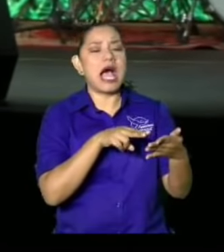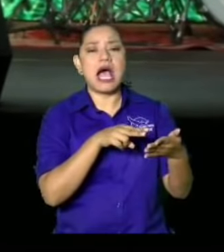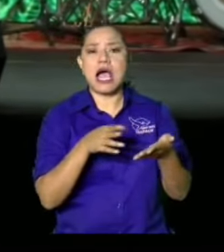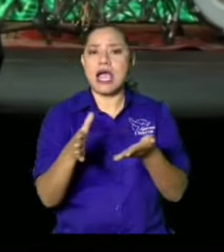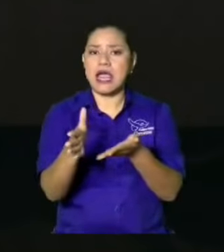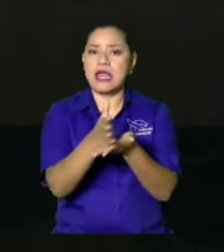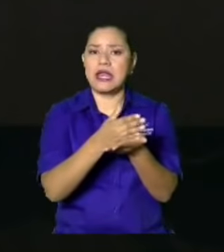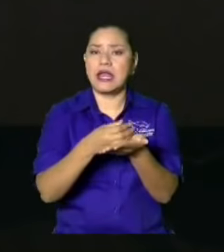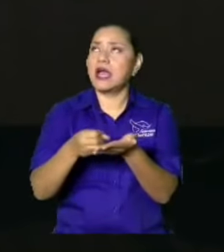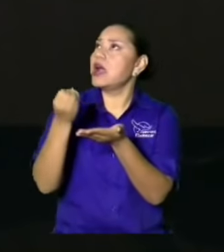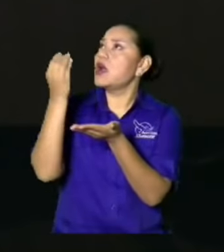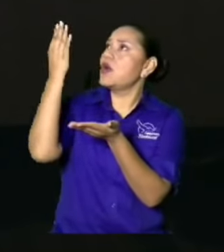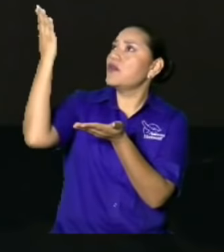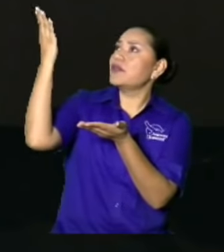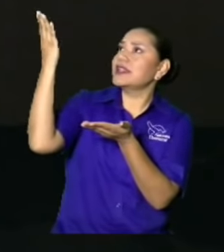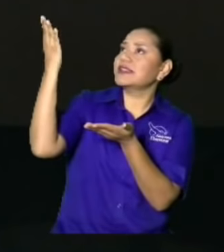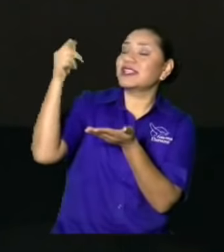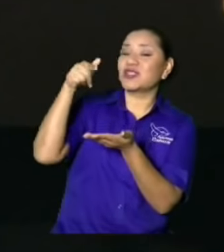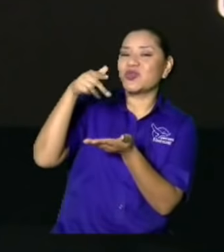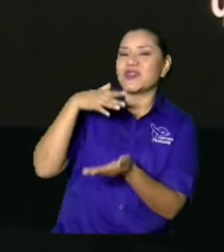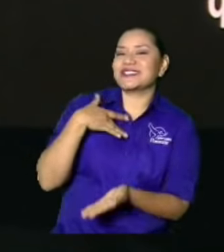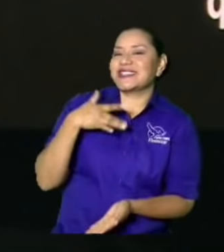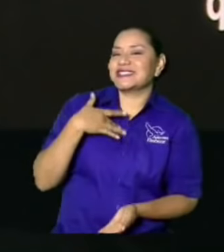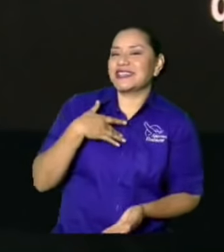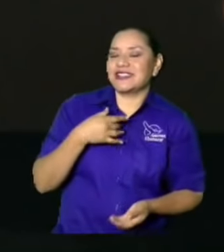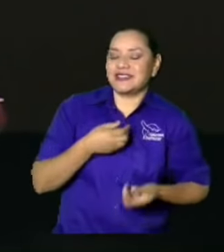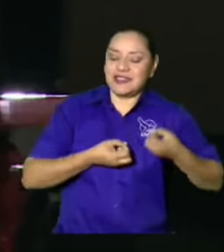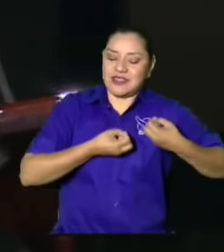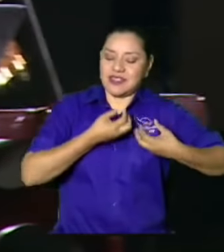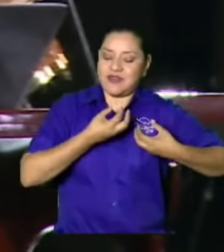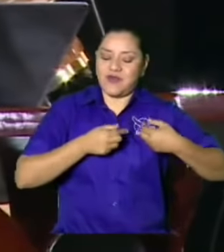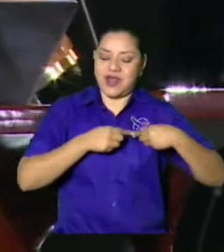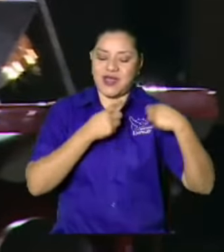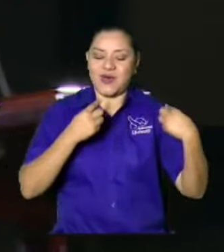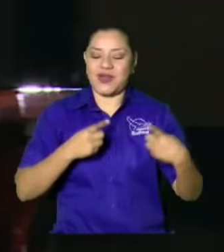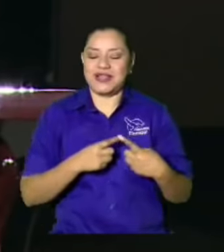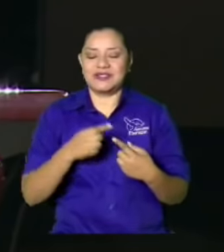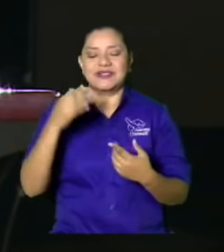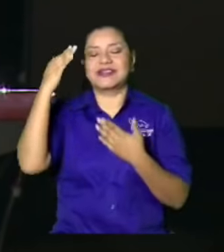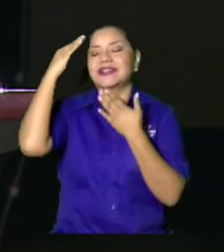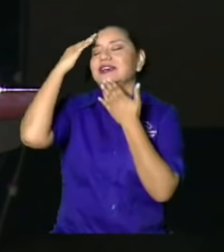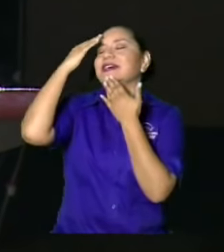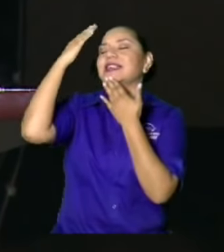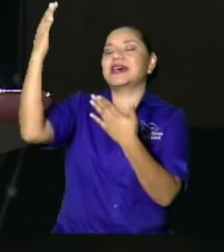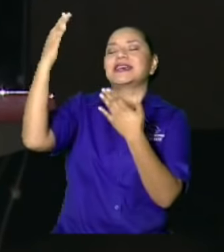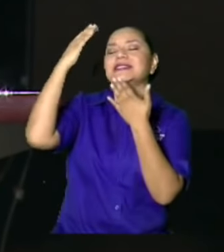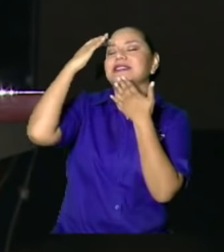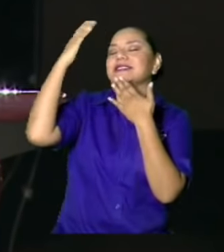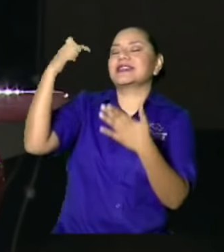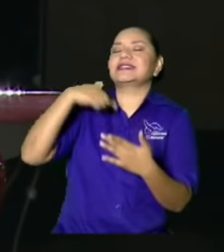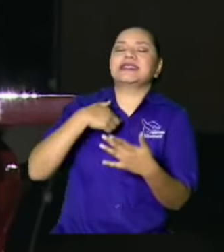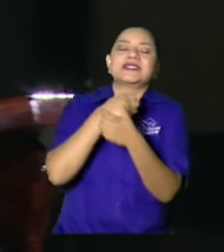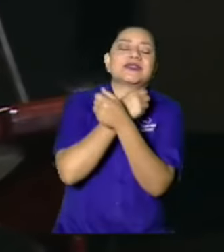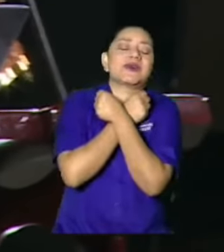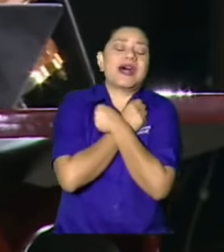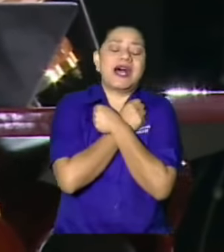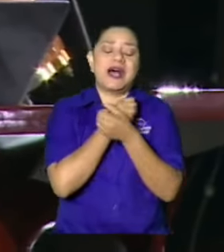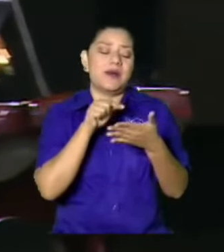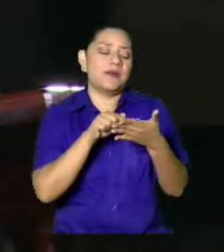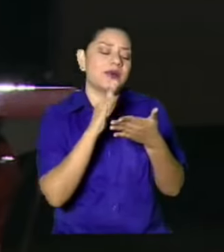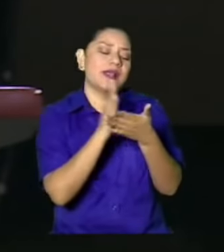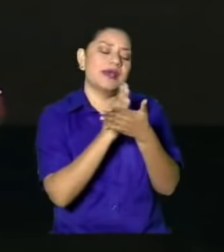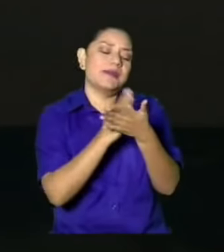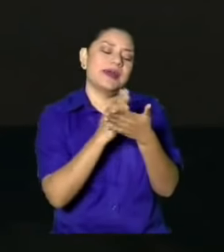un síntoma, te va a estar ardiendo el corazón. Aleluya, gracias por esa palabra. Yo quiero la palabra, amo la palabra, pero quiero esa